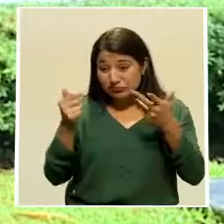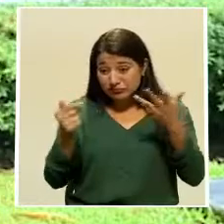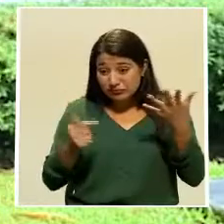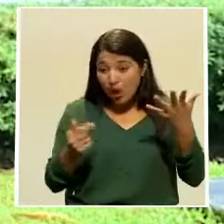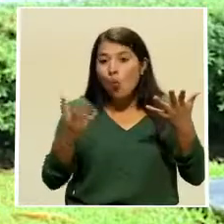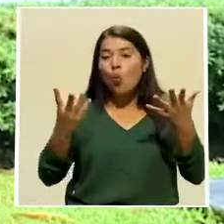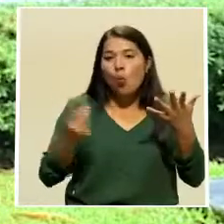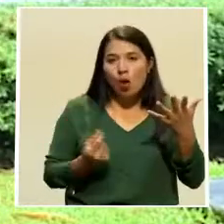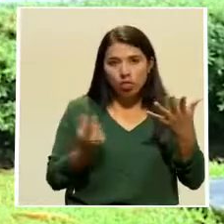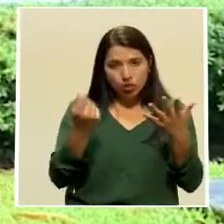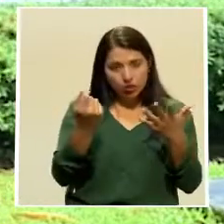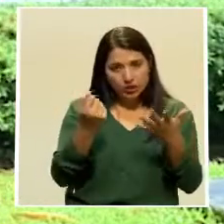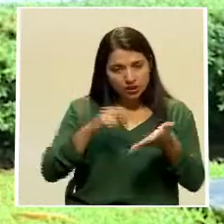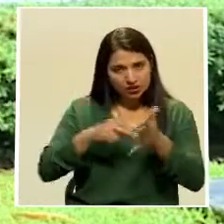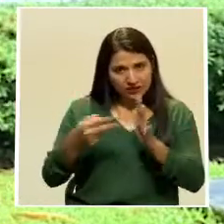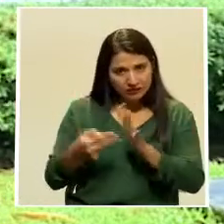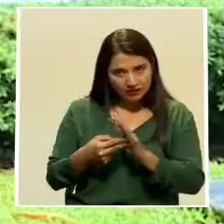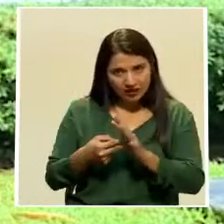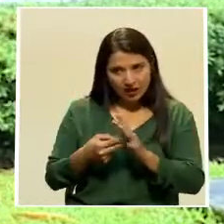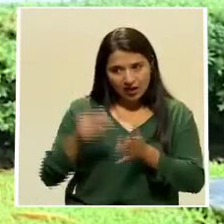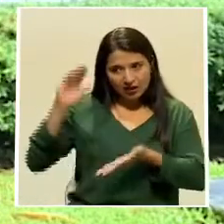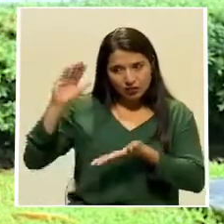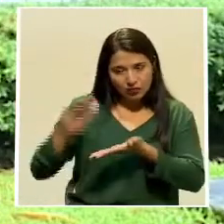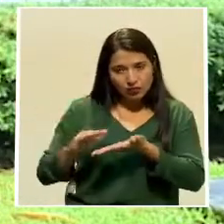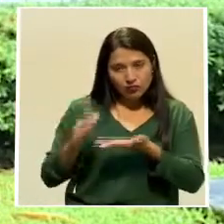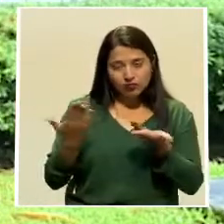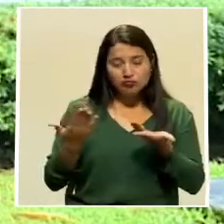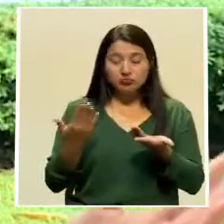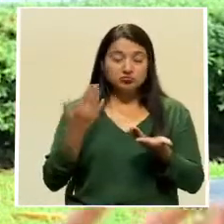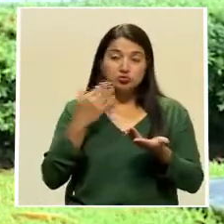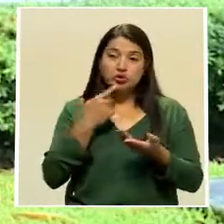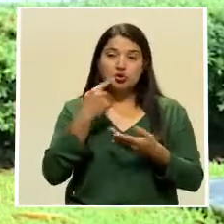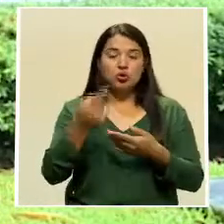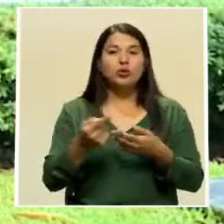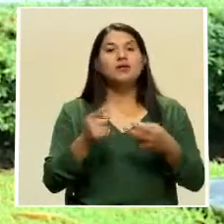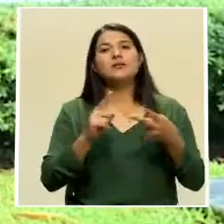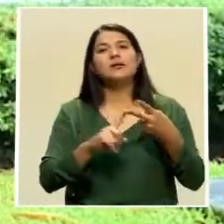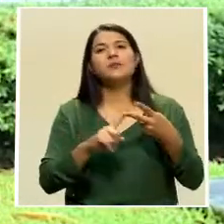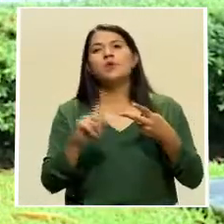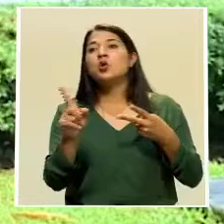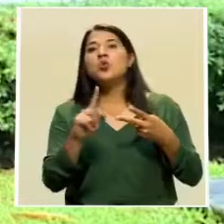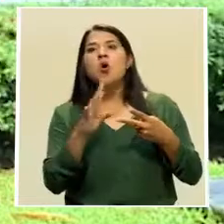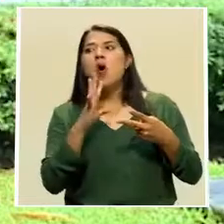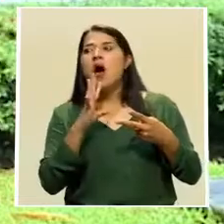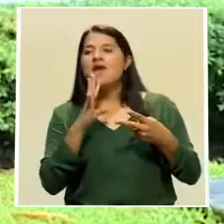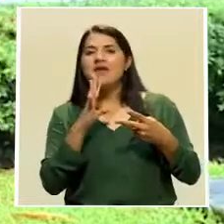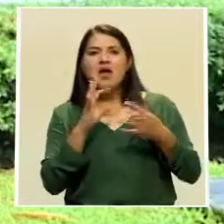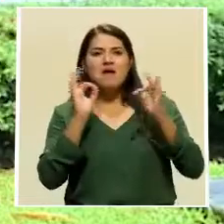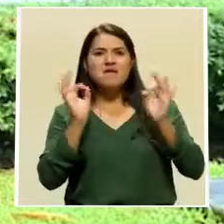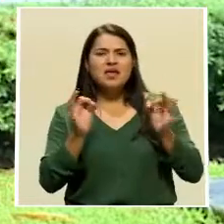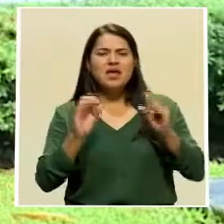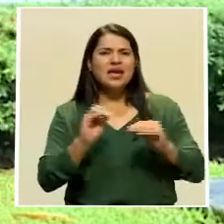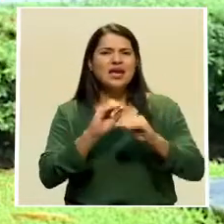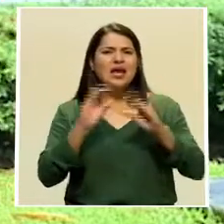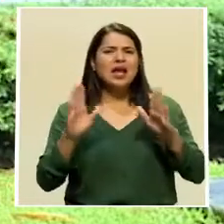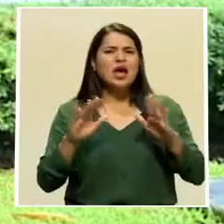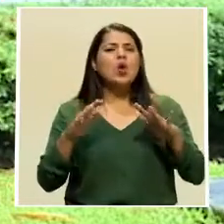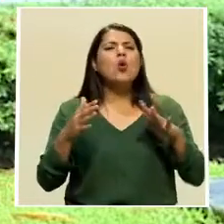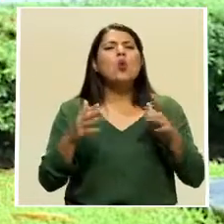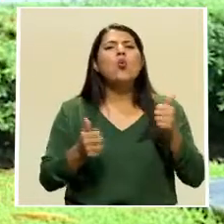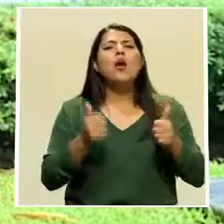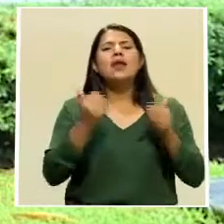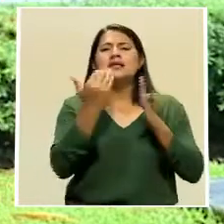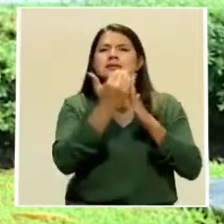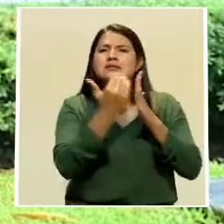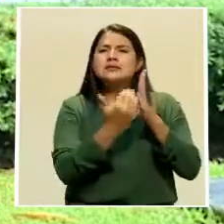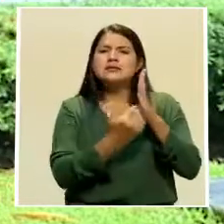absolutamente nada de recorte del gasto, que eso también nos preocupa mucho, puesto que en el presupuesto aquí está hecho el presupuesto como si no